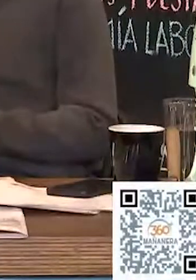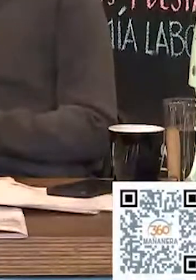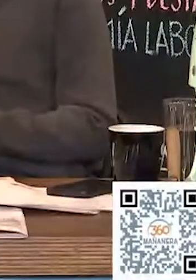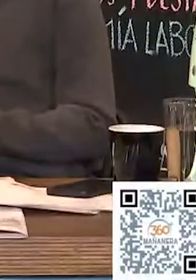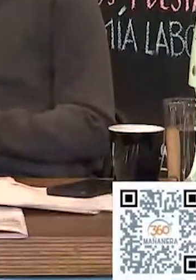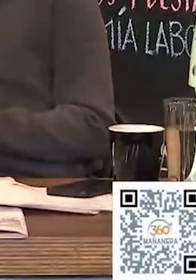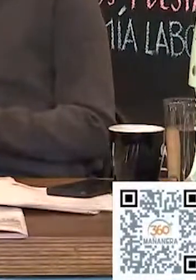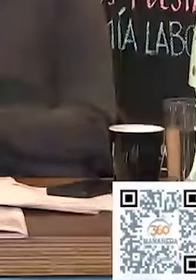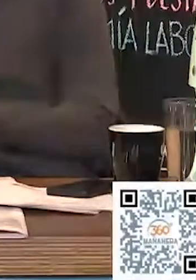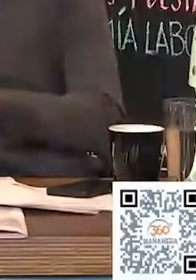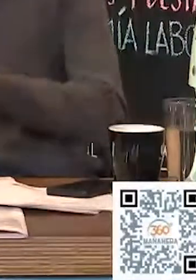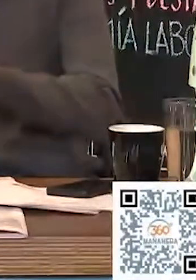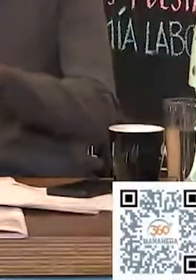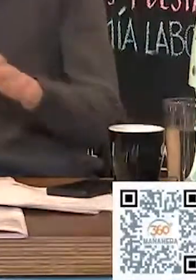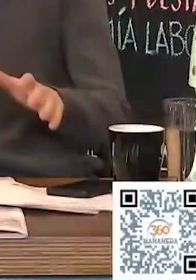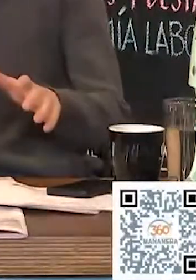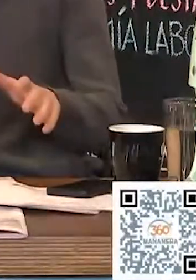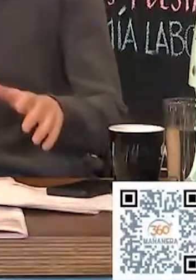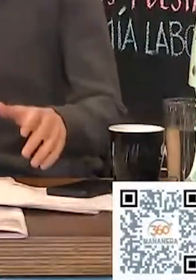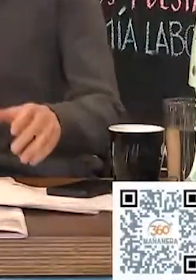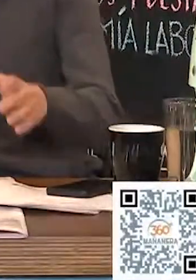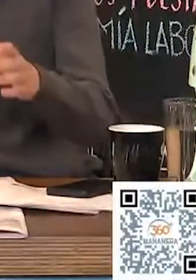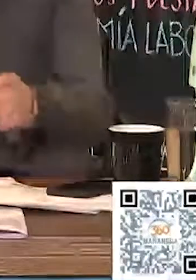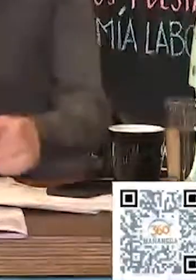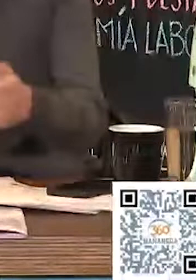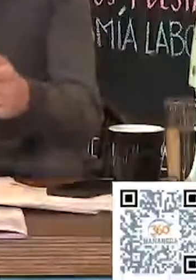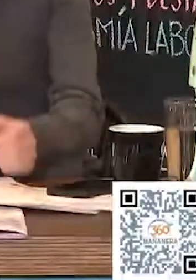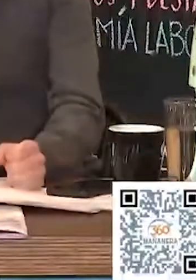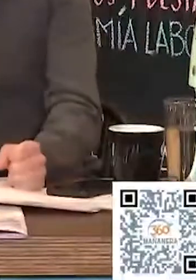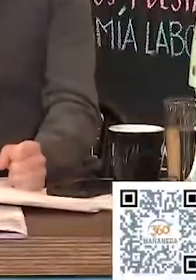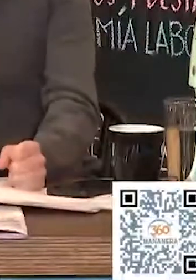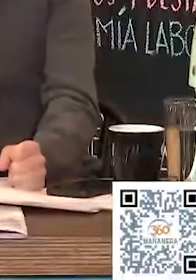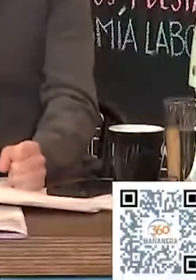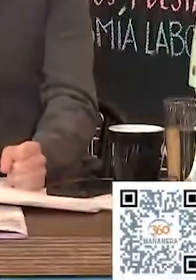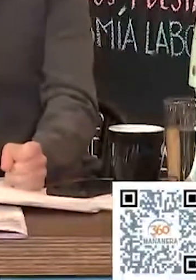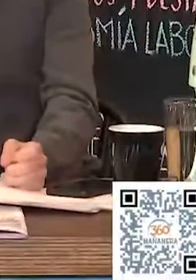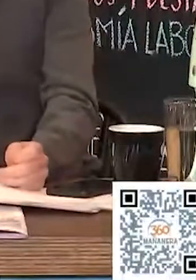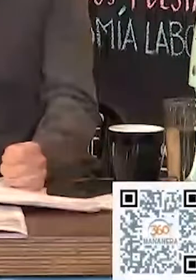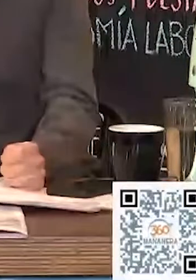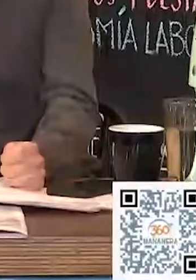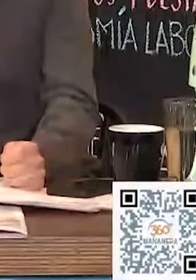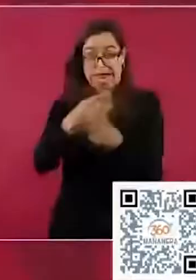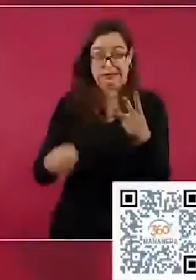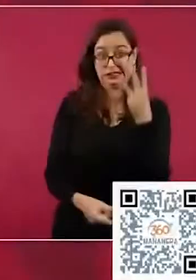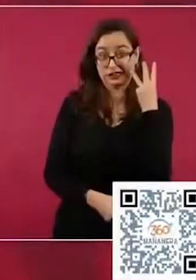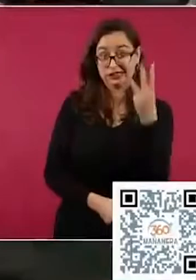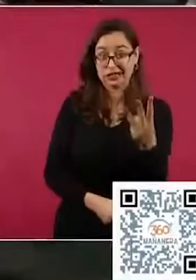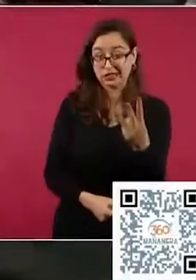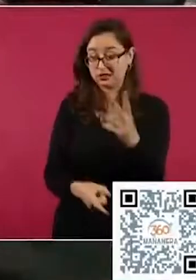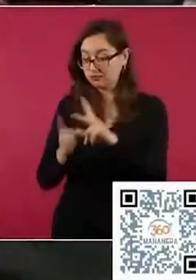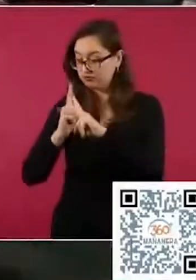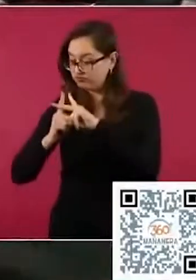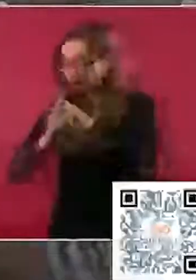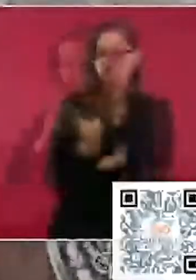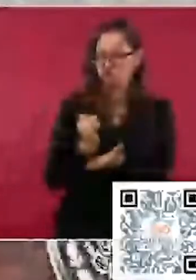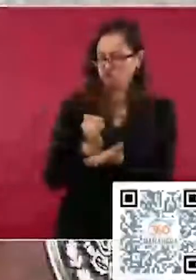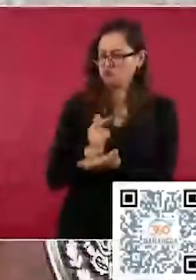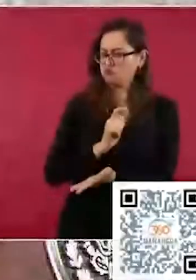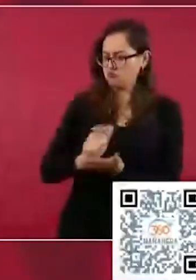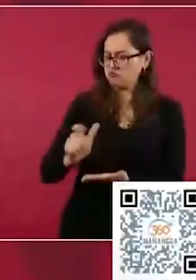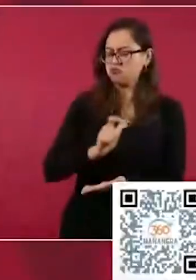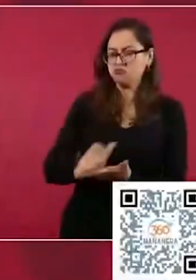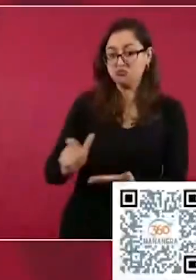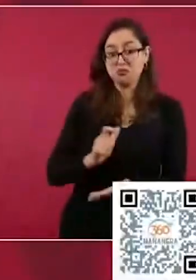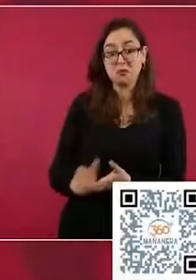la solidaridad de la gente en todos los rincones en la República Mexicana incluyendo el norte la gente del Norte